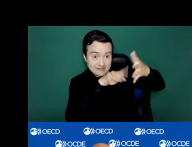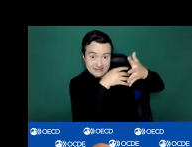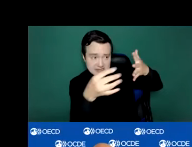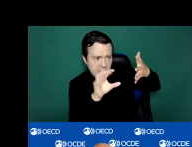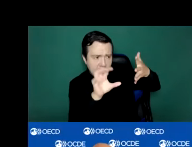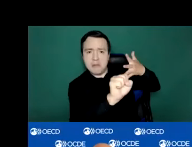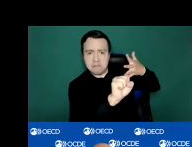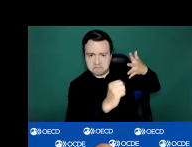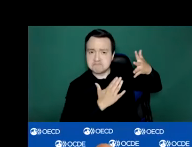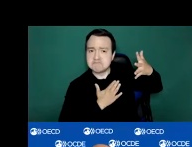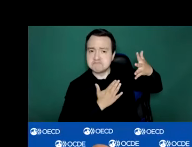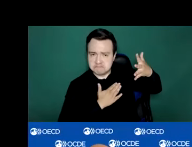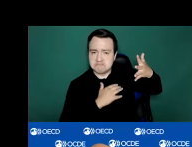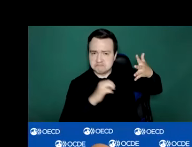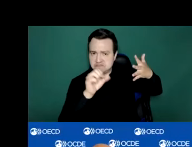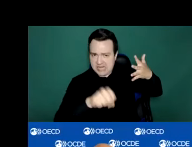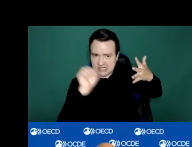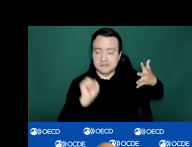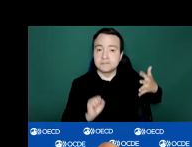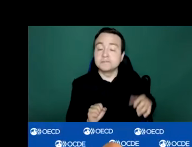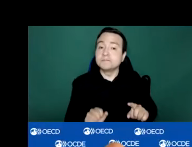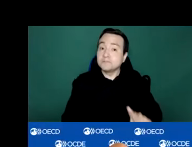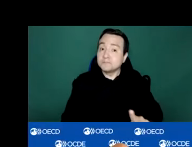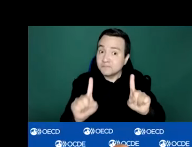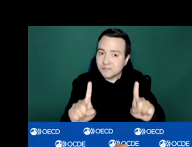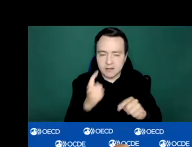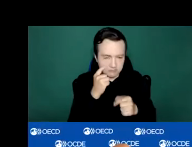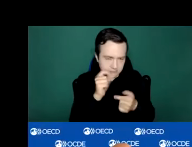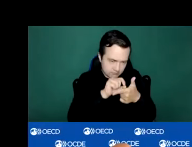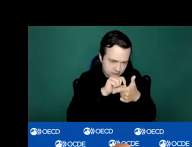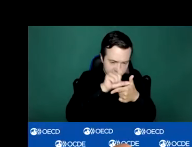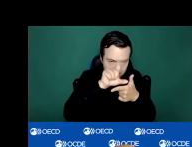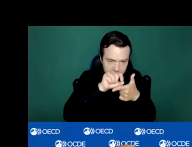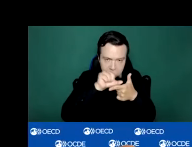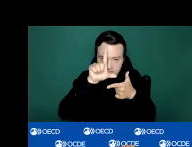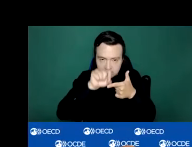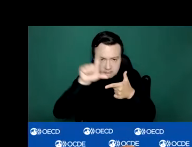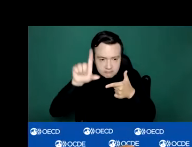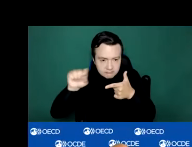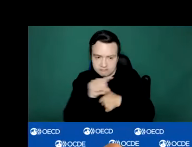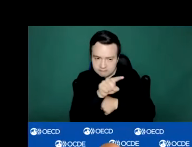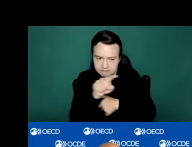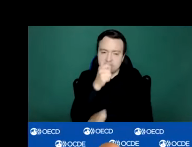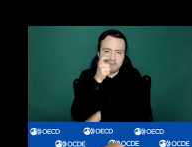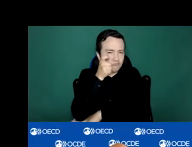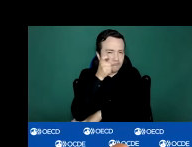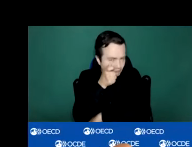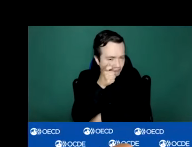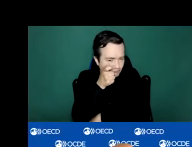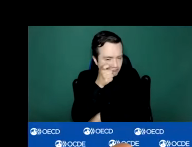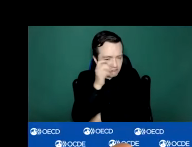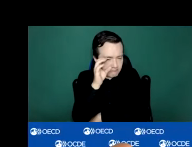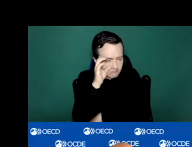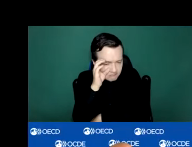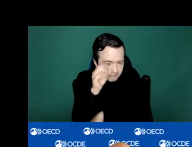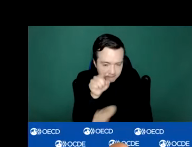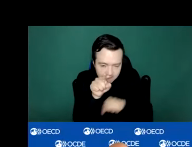al analizar estos datos en forma más detallada, sí tenemos distintos